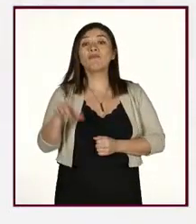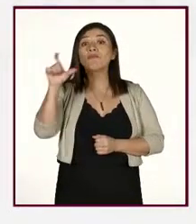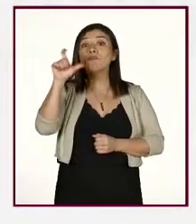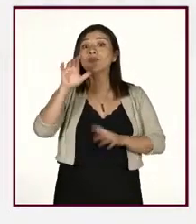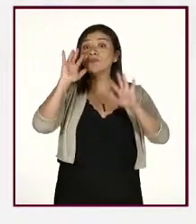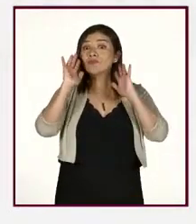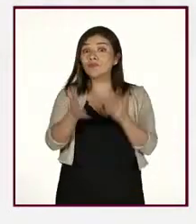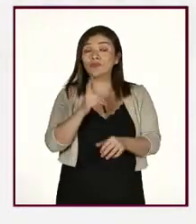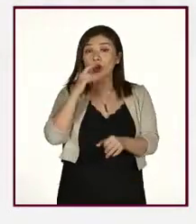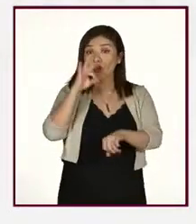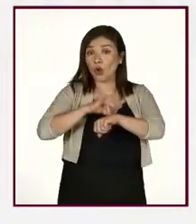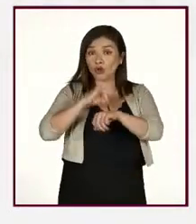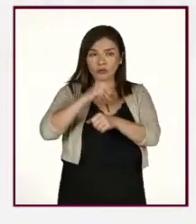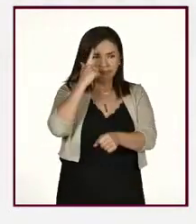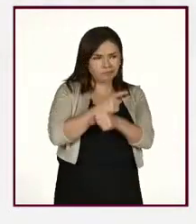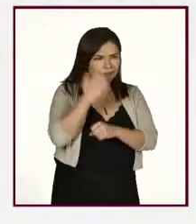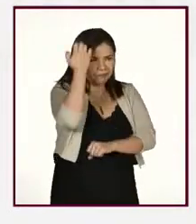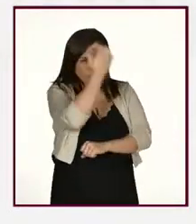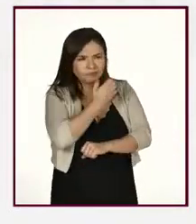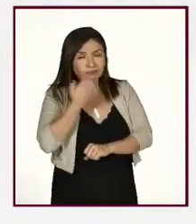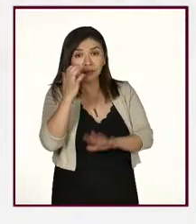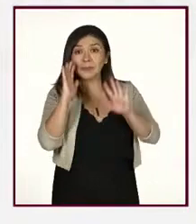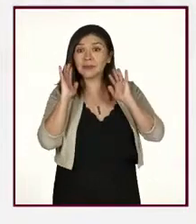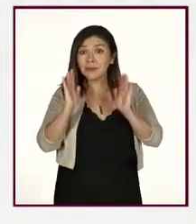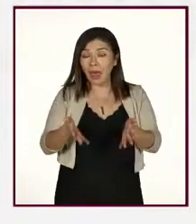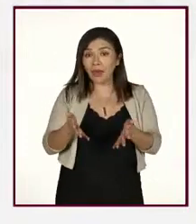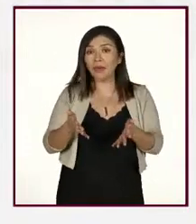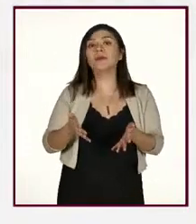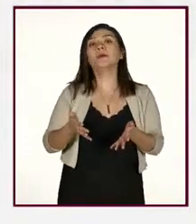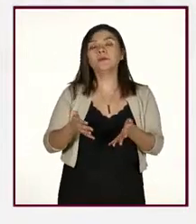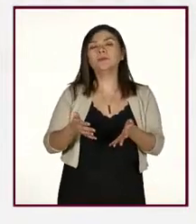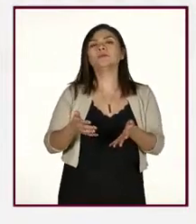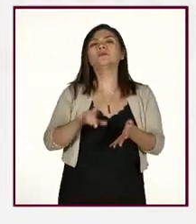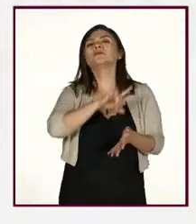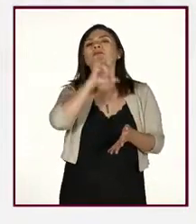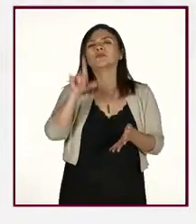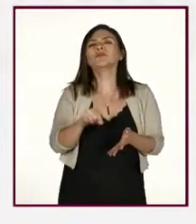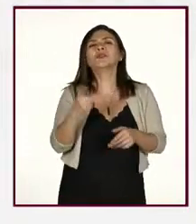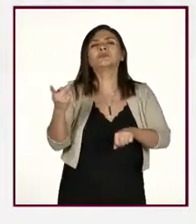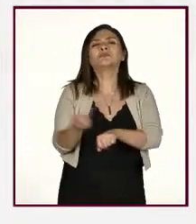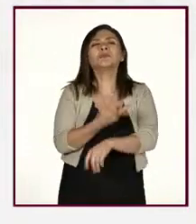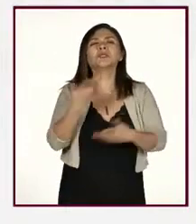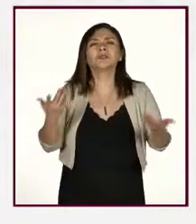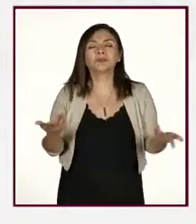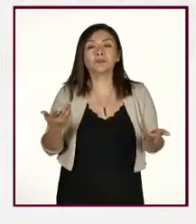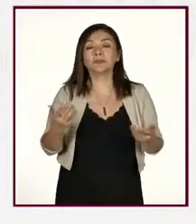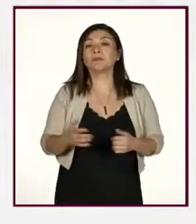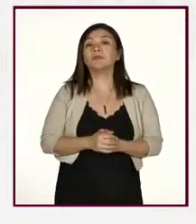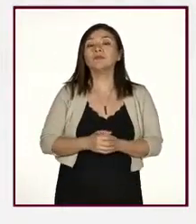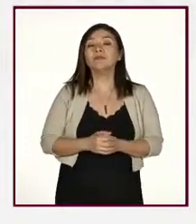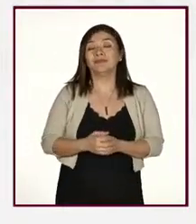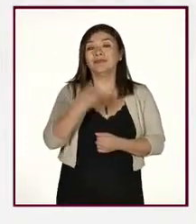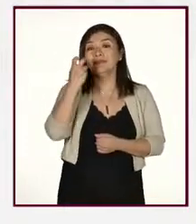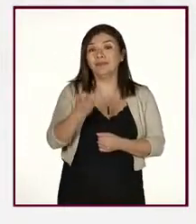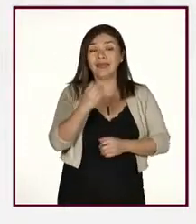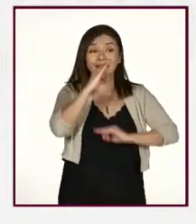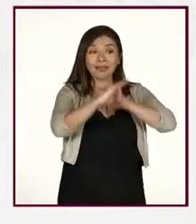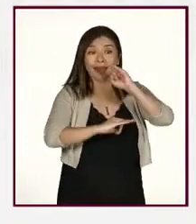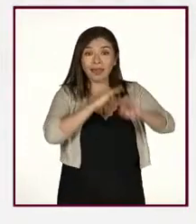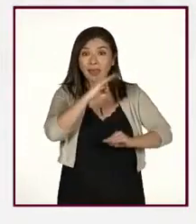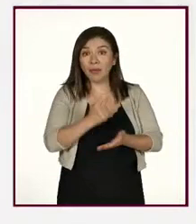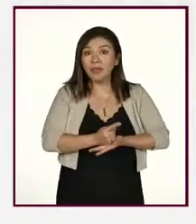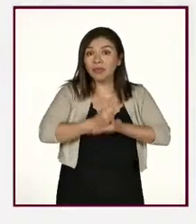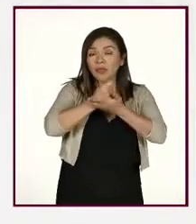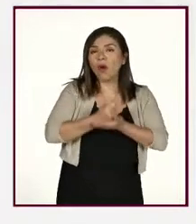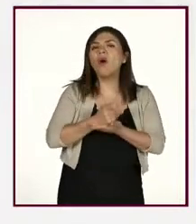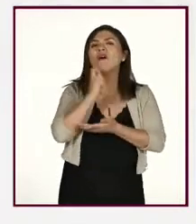el diagnóstico de trastorno de ansiedad generalizada, pues qué es lo que procede, ¿sí? Dentro de la parte del tratamiento,